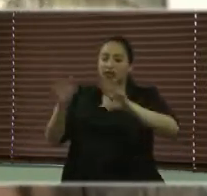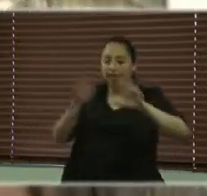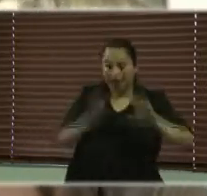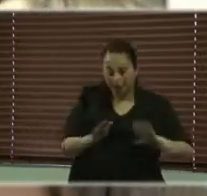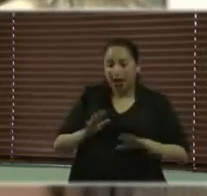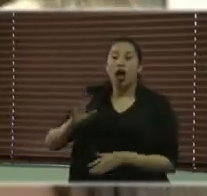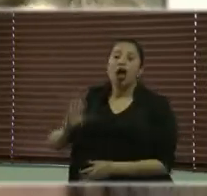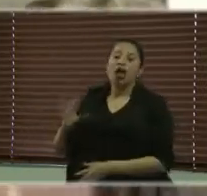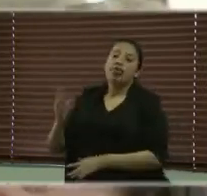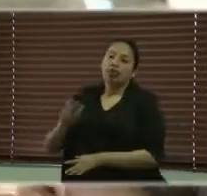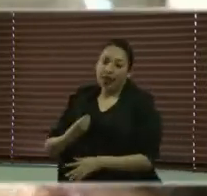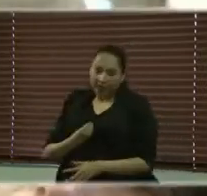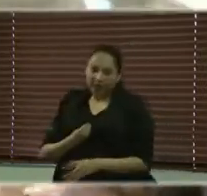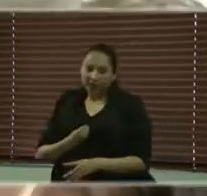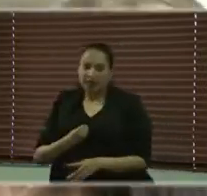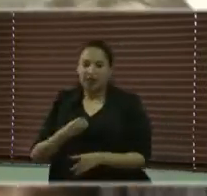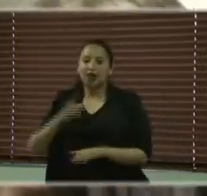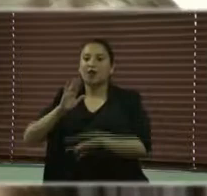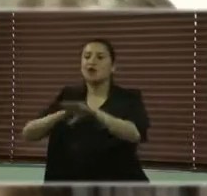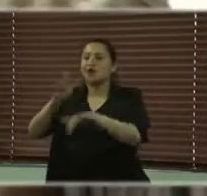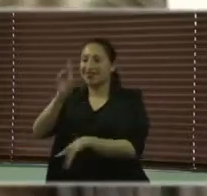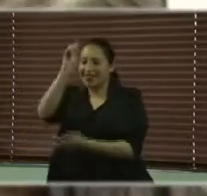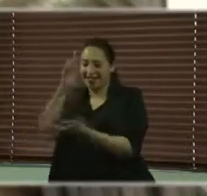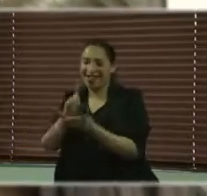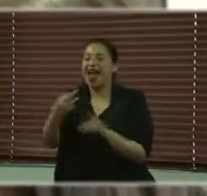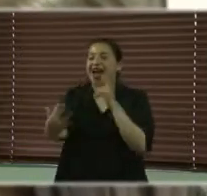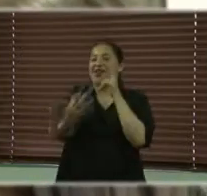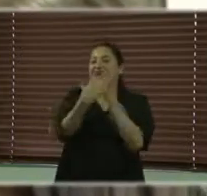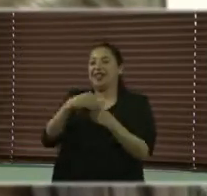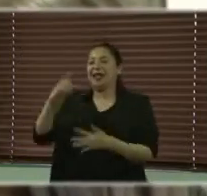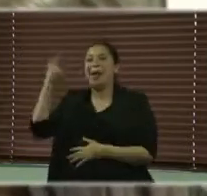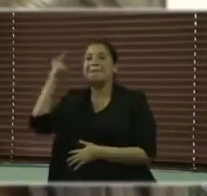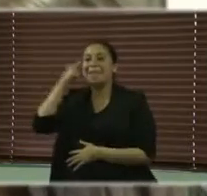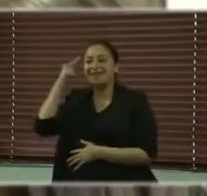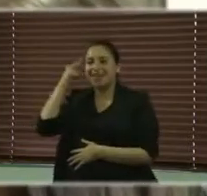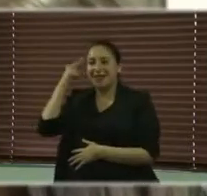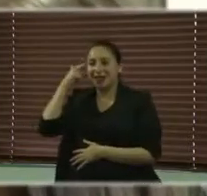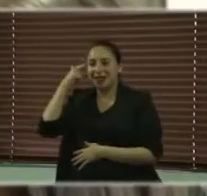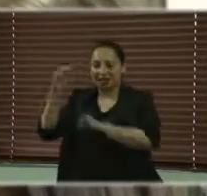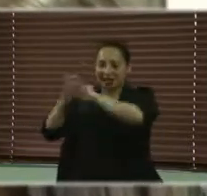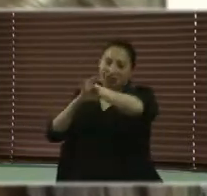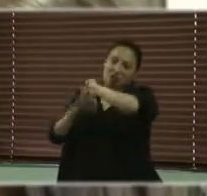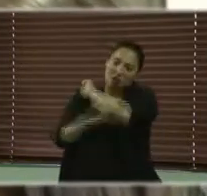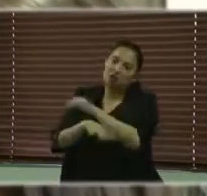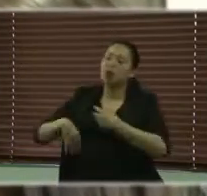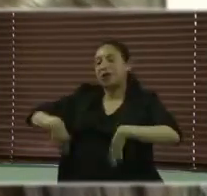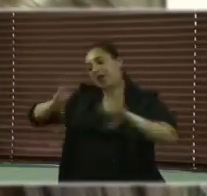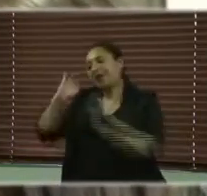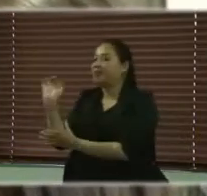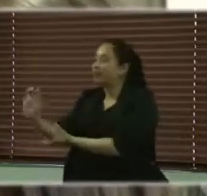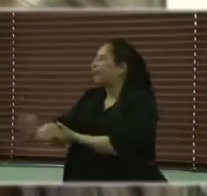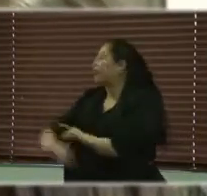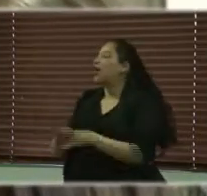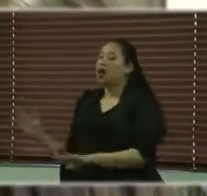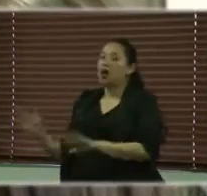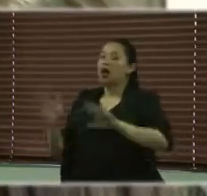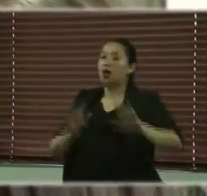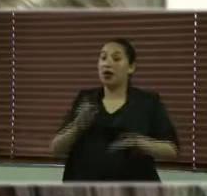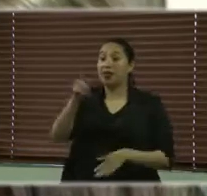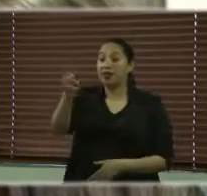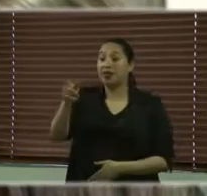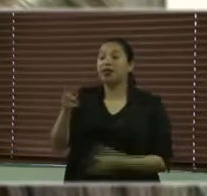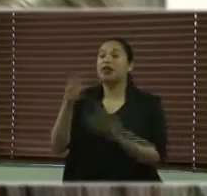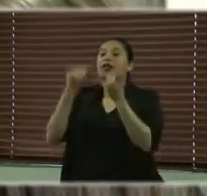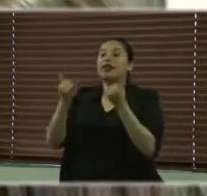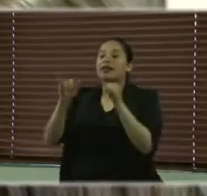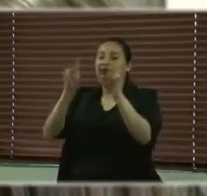discapacidad si el comité de personas con discapacidad ha trabajado algo al respecto ha trabajado junto con otros órganos de la ONU como universidad